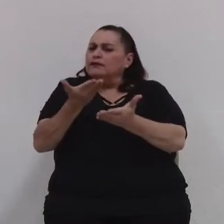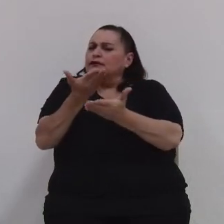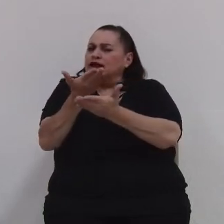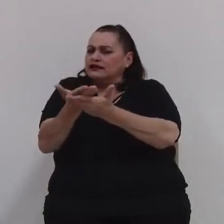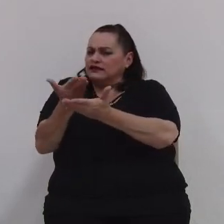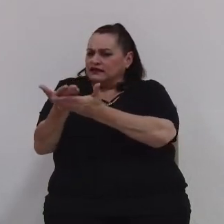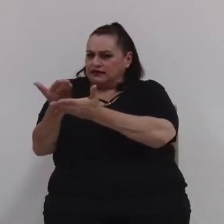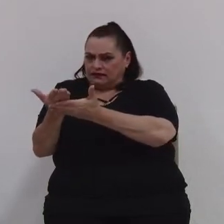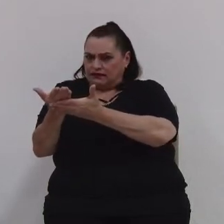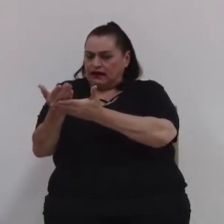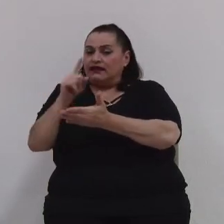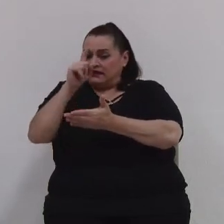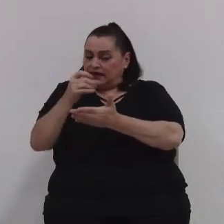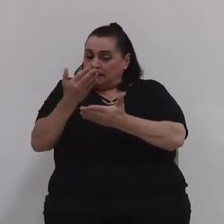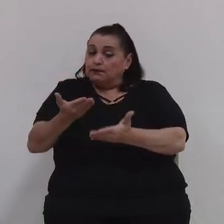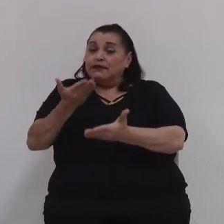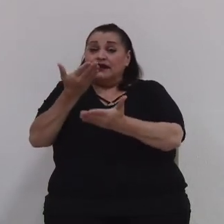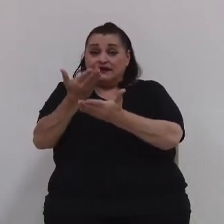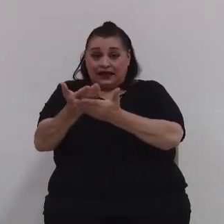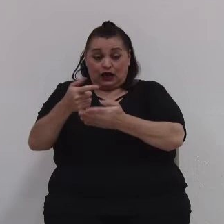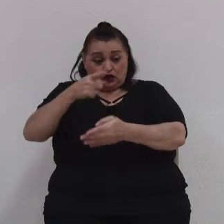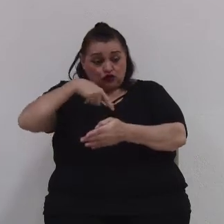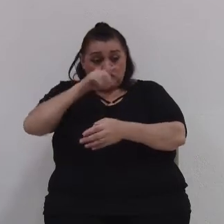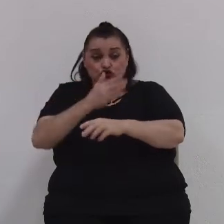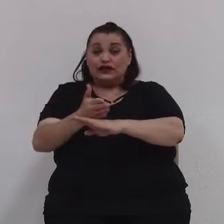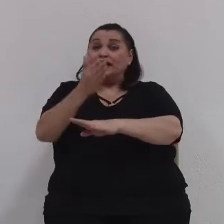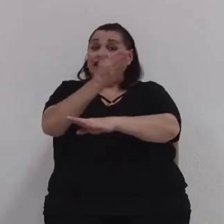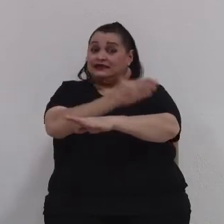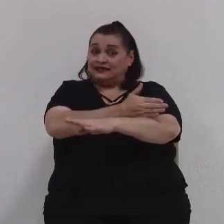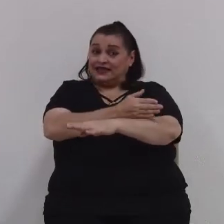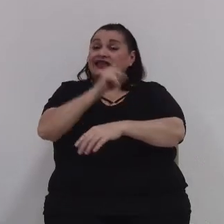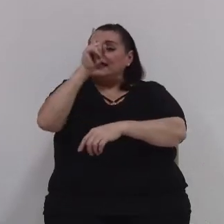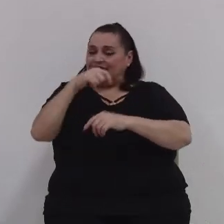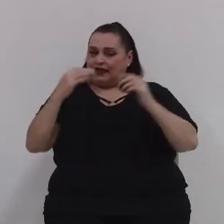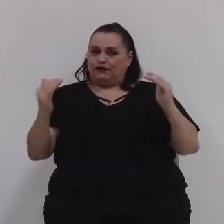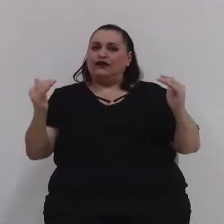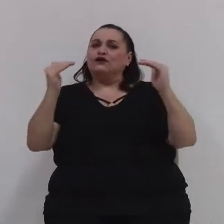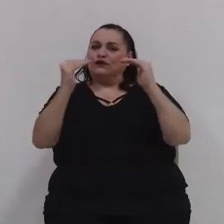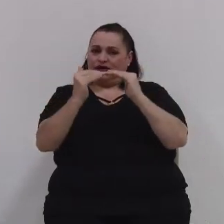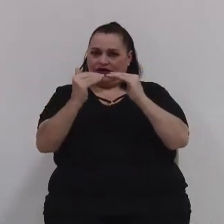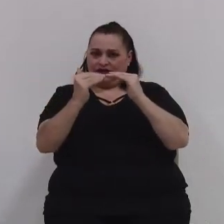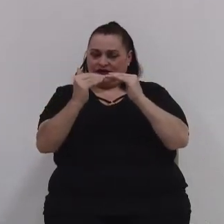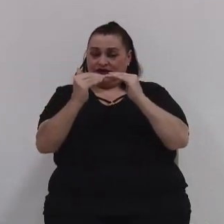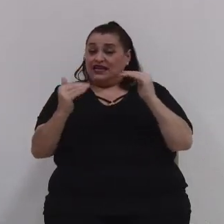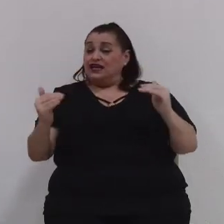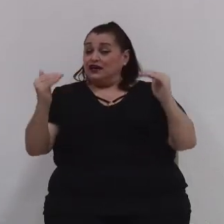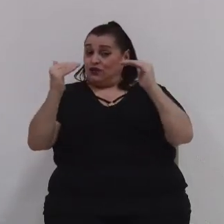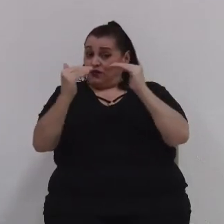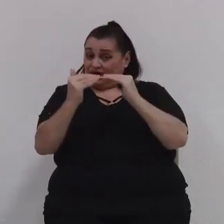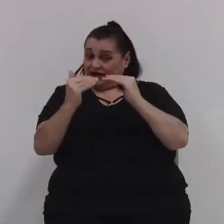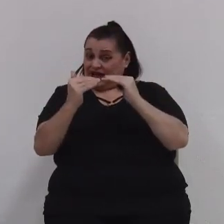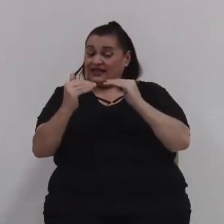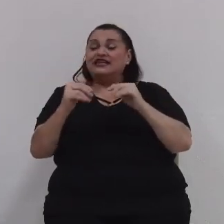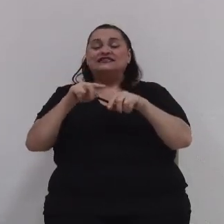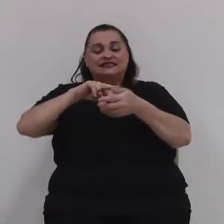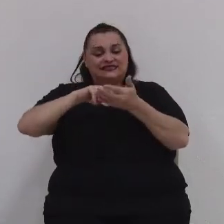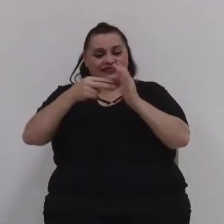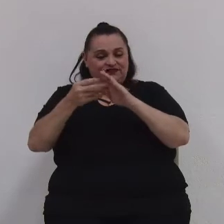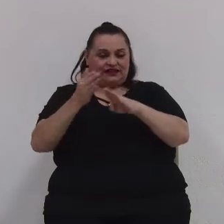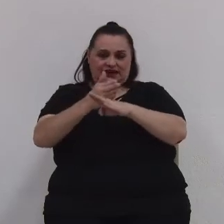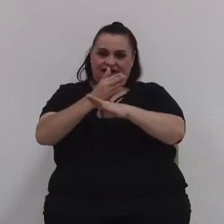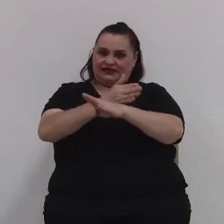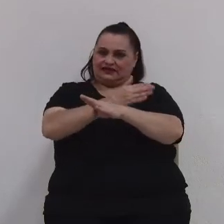no nos planteamos que para crecer hay que igualar? En la medida que igualemos, vamos a crecer y